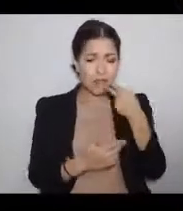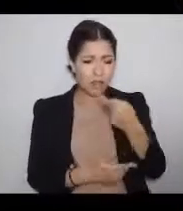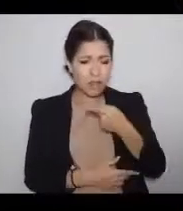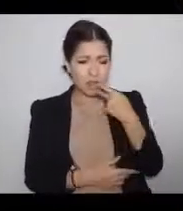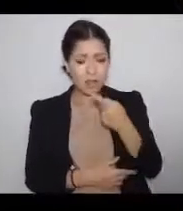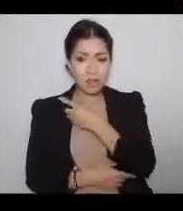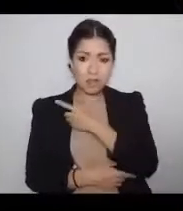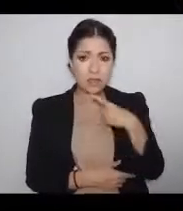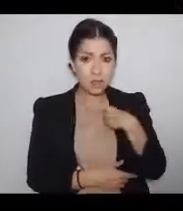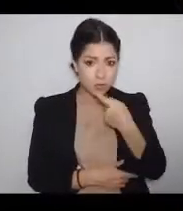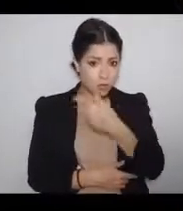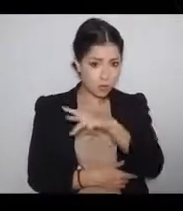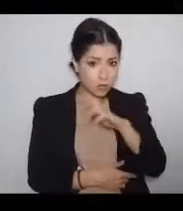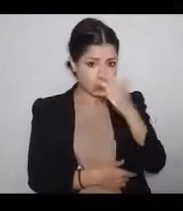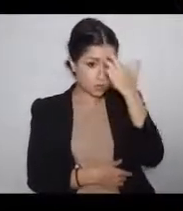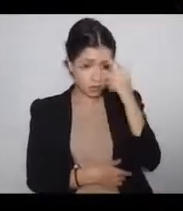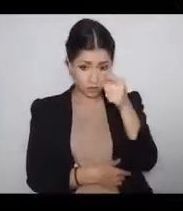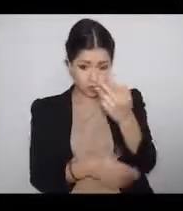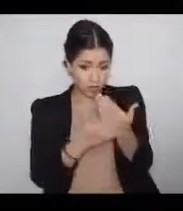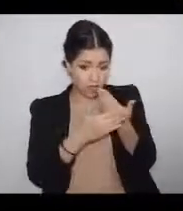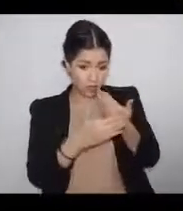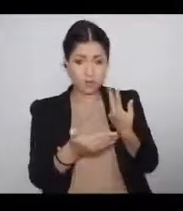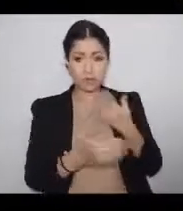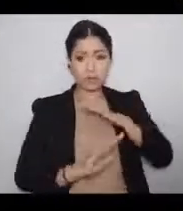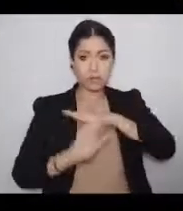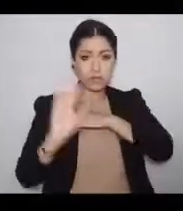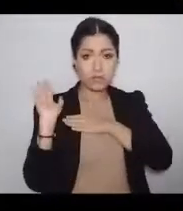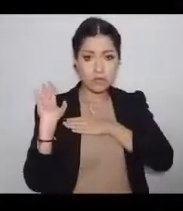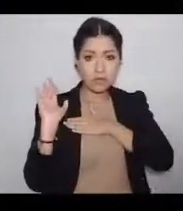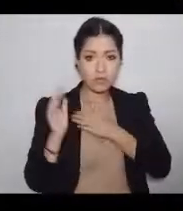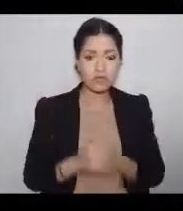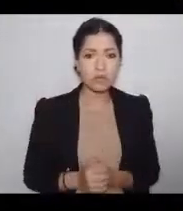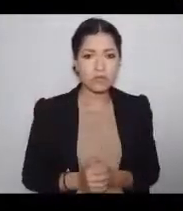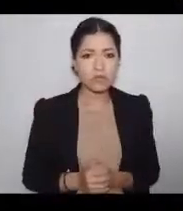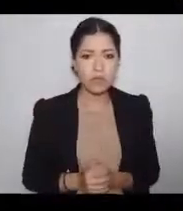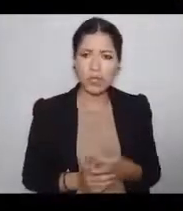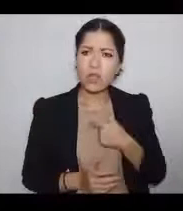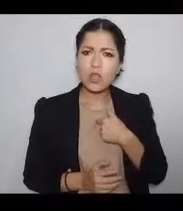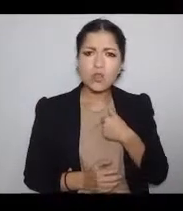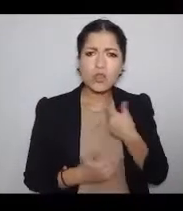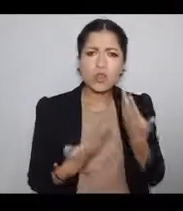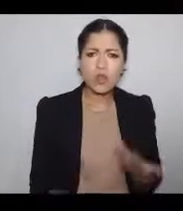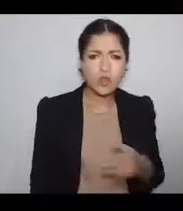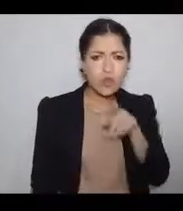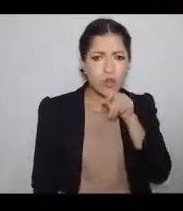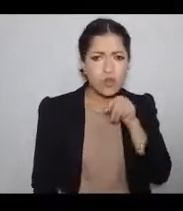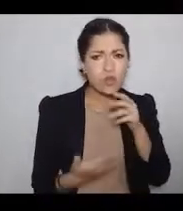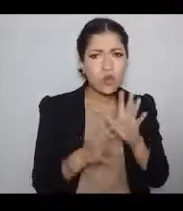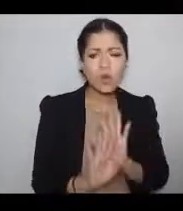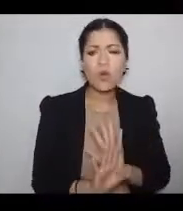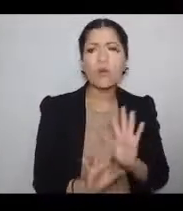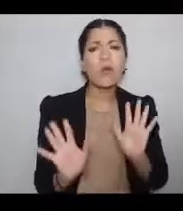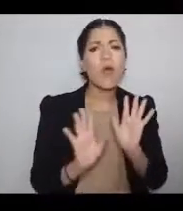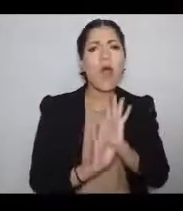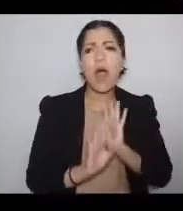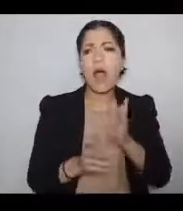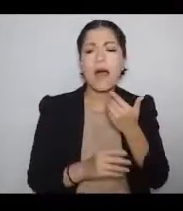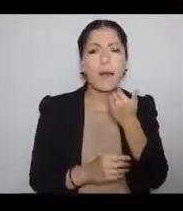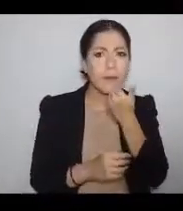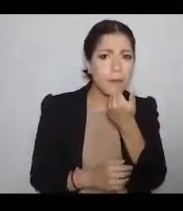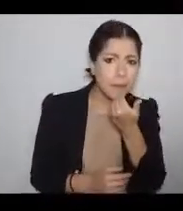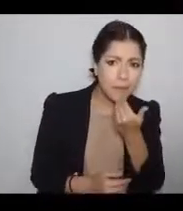reconocer tu compromiso. ¿El compromiso de halagar tu vanidad? Parece un pájaro. El compromiso de reparar